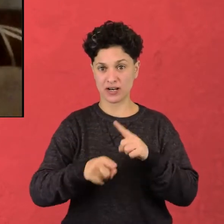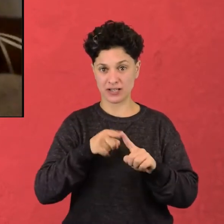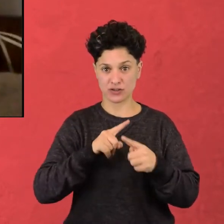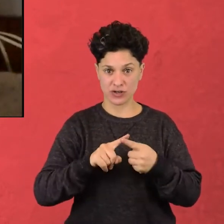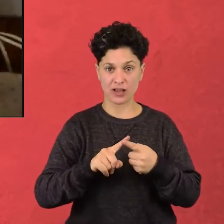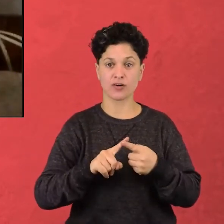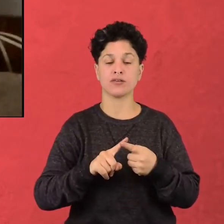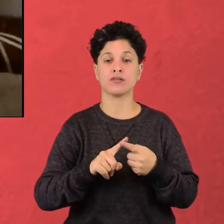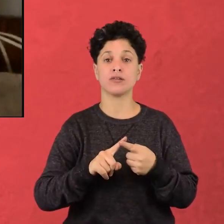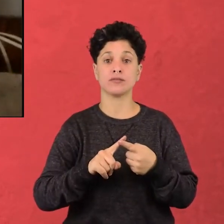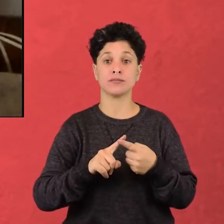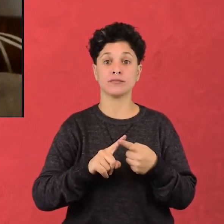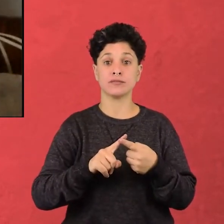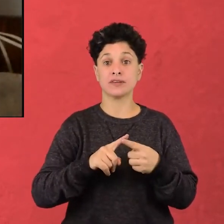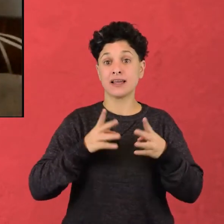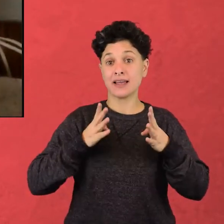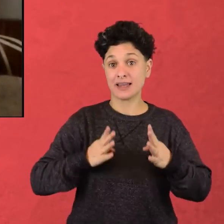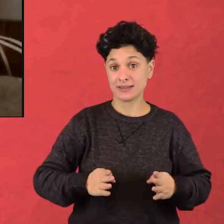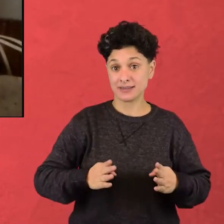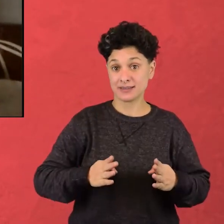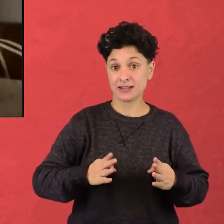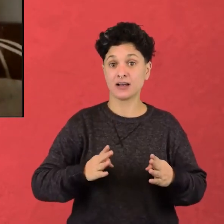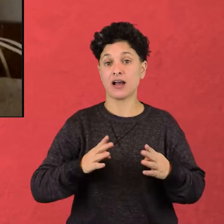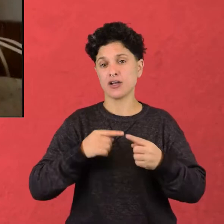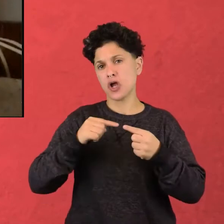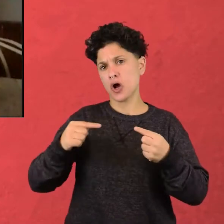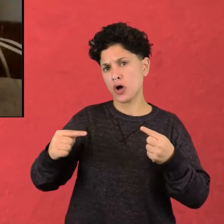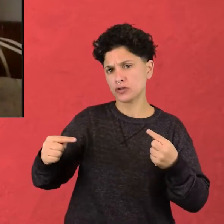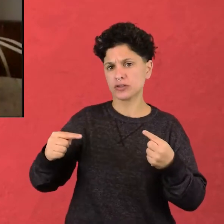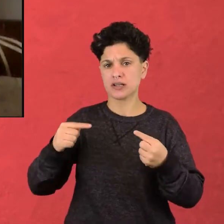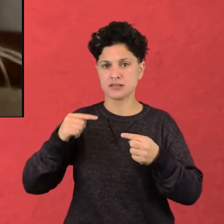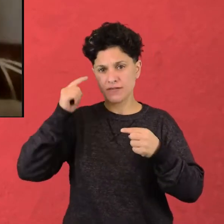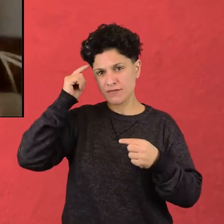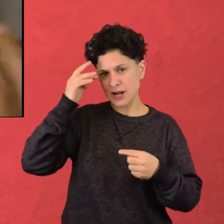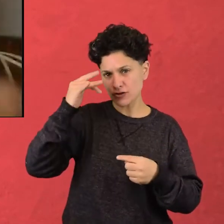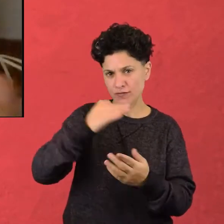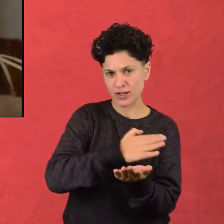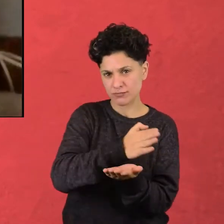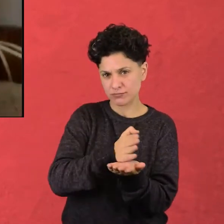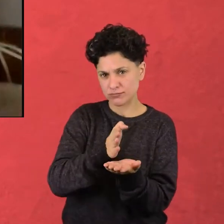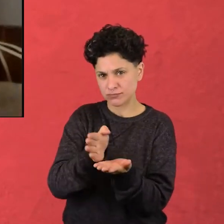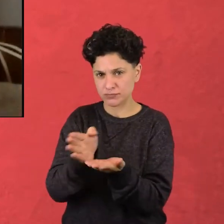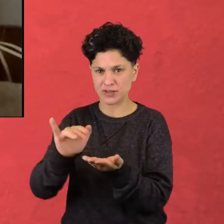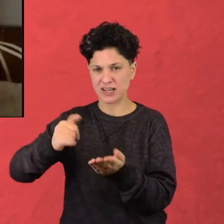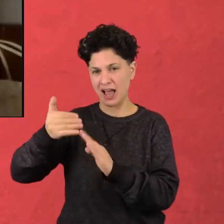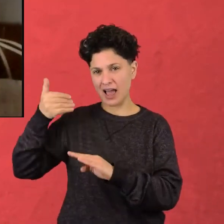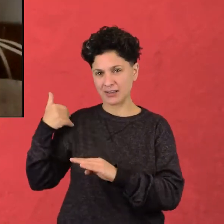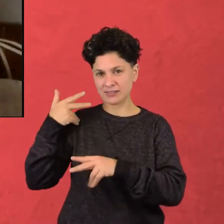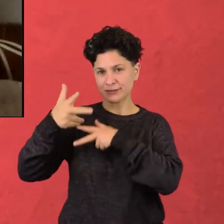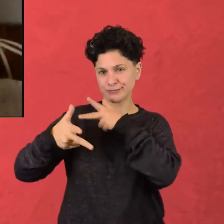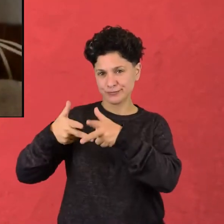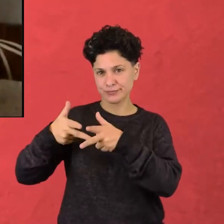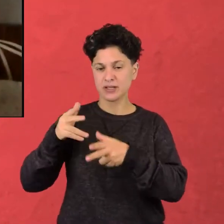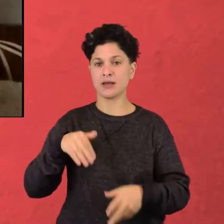humano, su parte antropológica que está totalmente relacionada con la ética y con otras